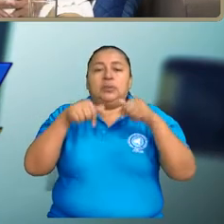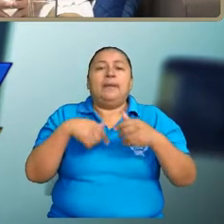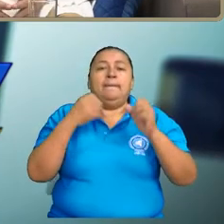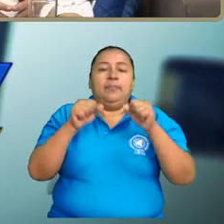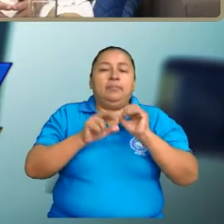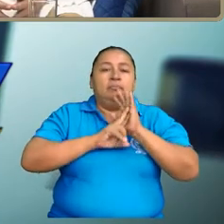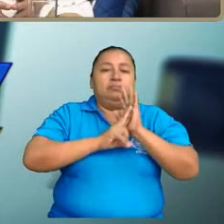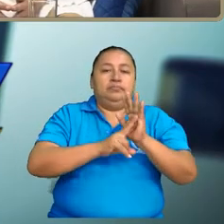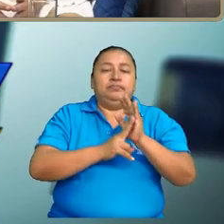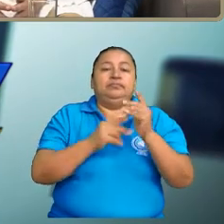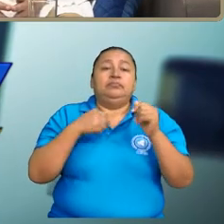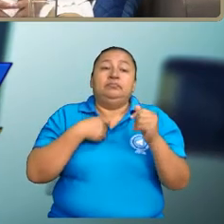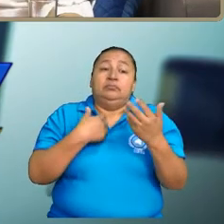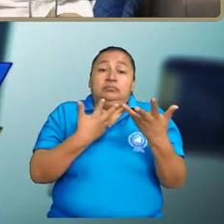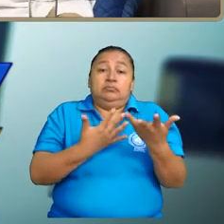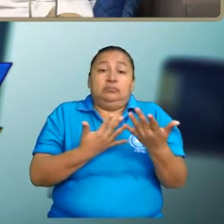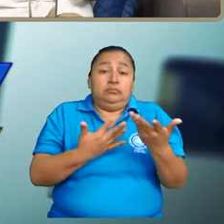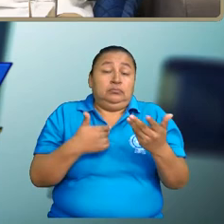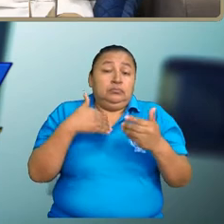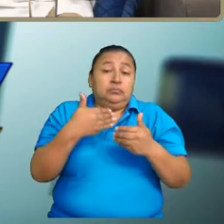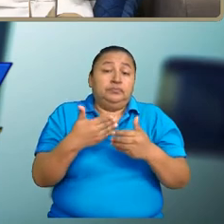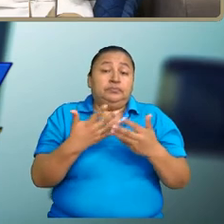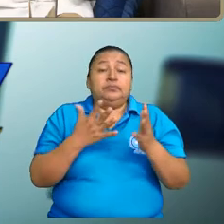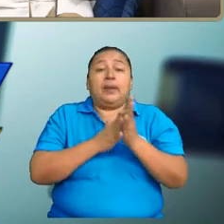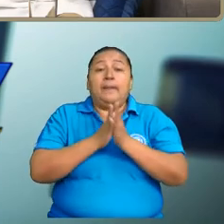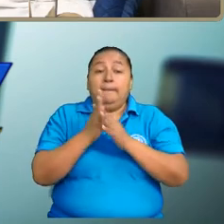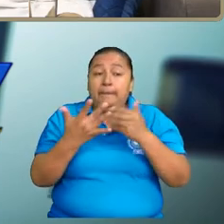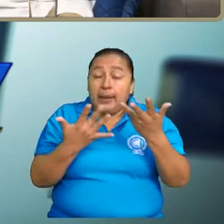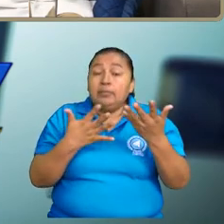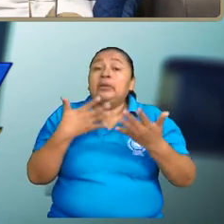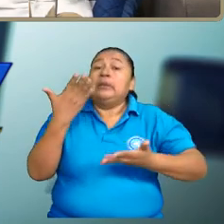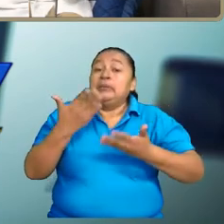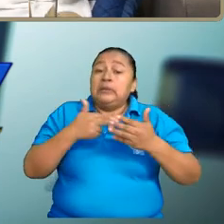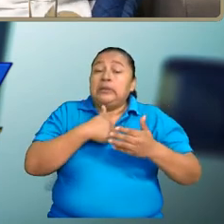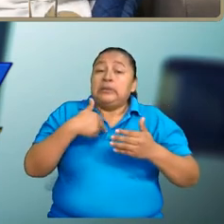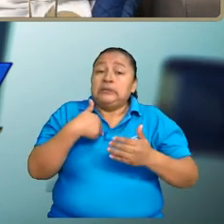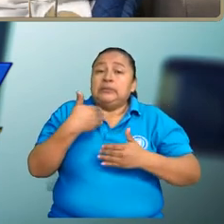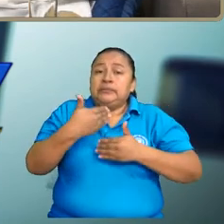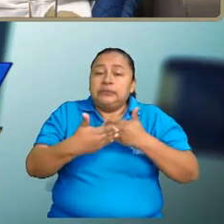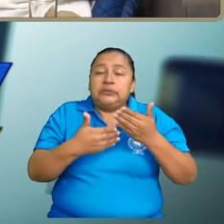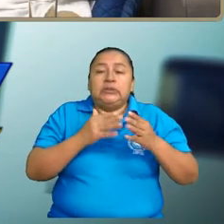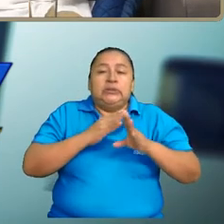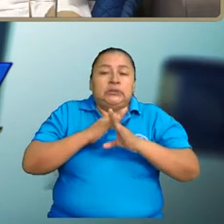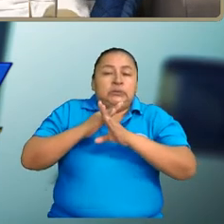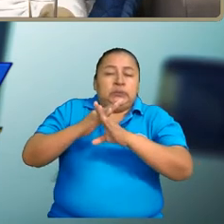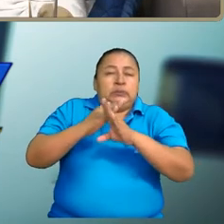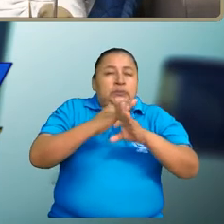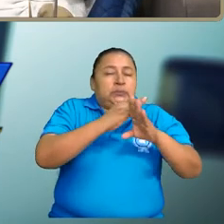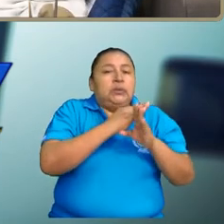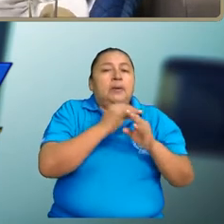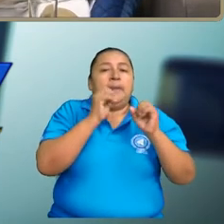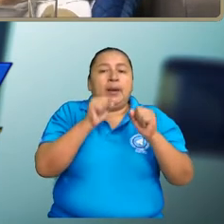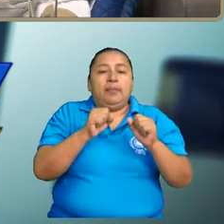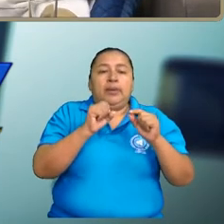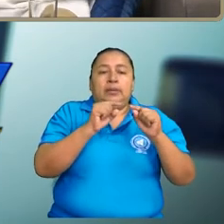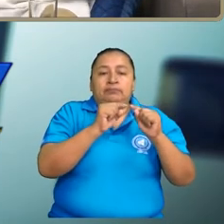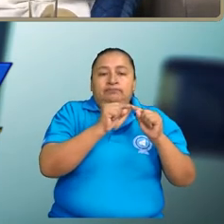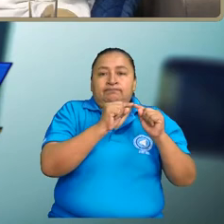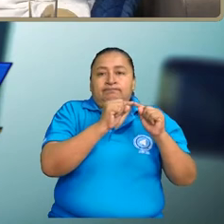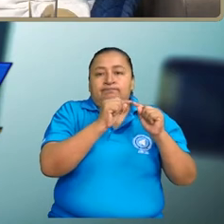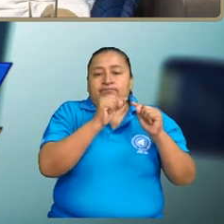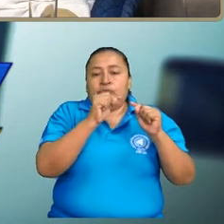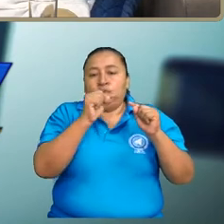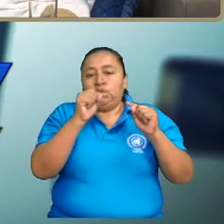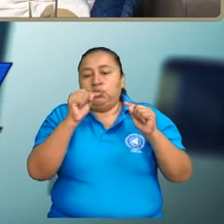responder. Esperamos que lo que hemos venido haciendo genere esa contención para tener esa curva plana. Y si